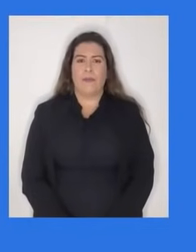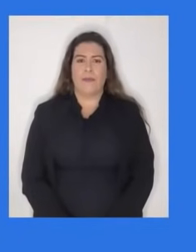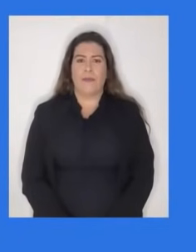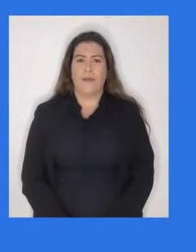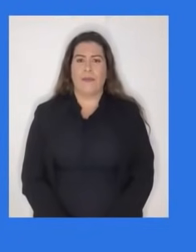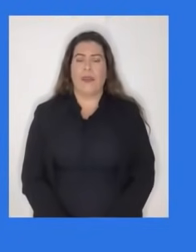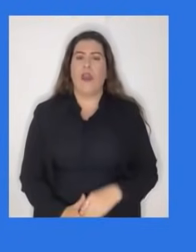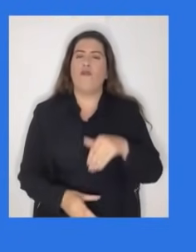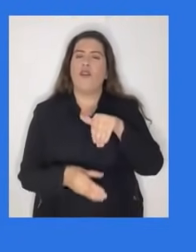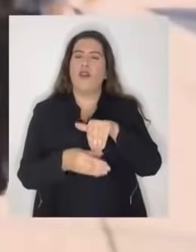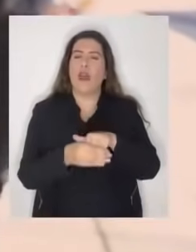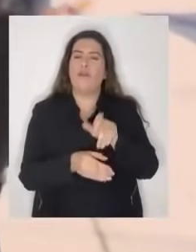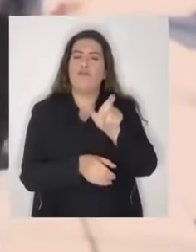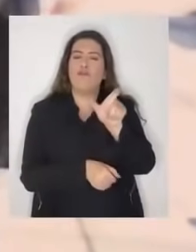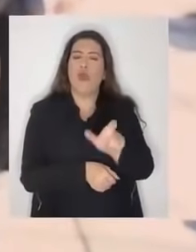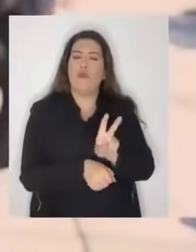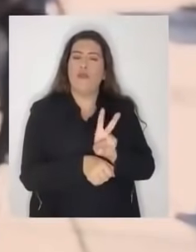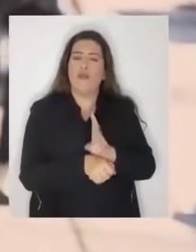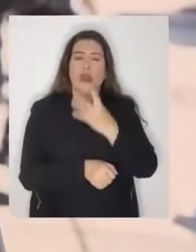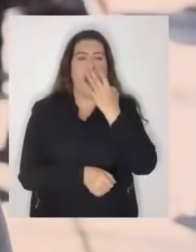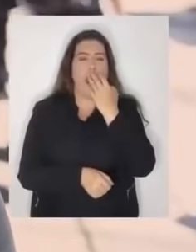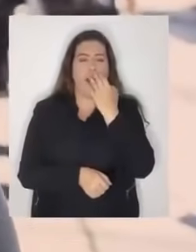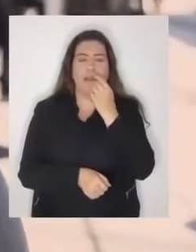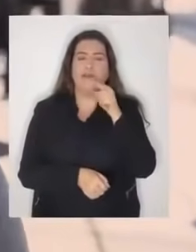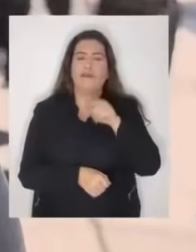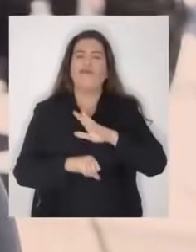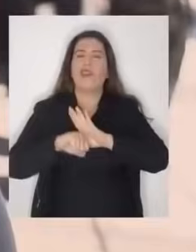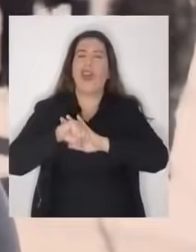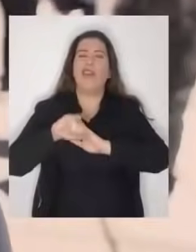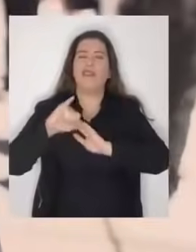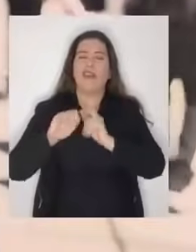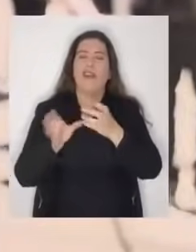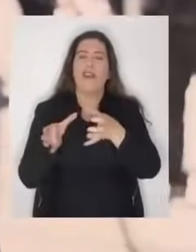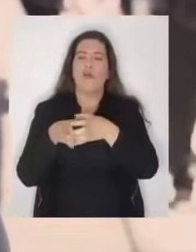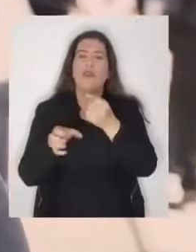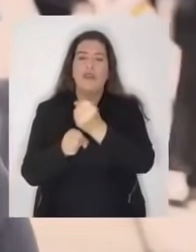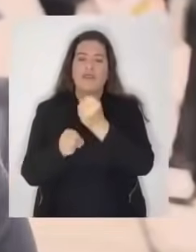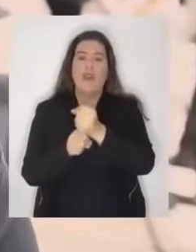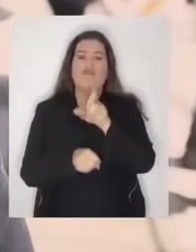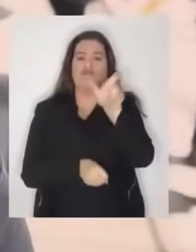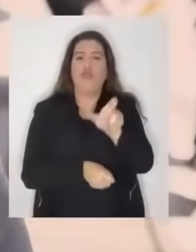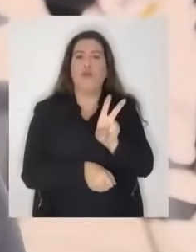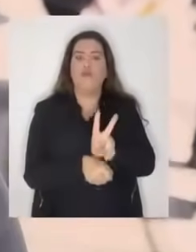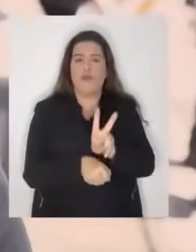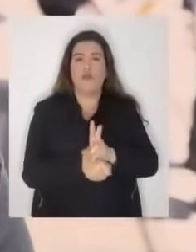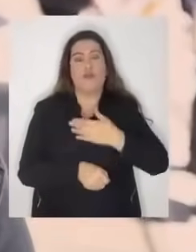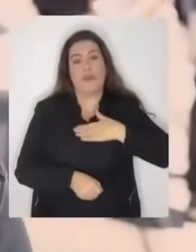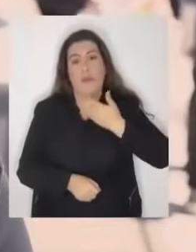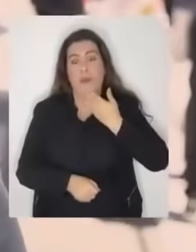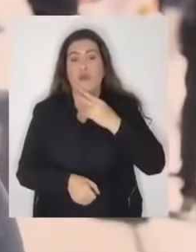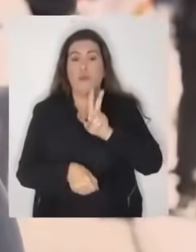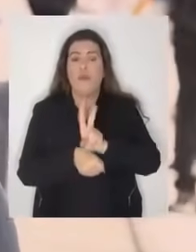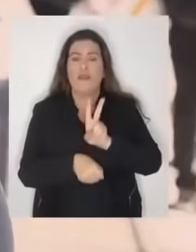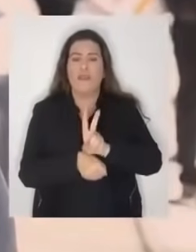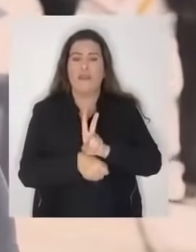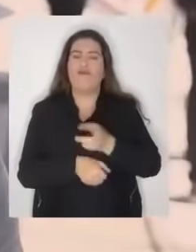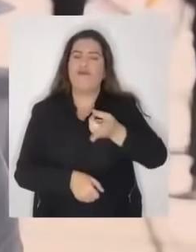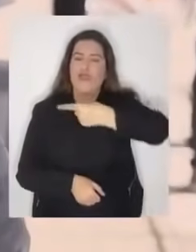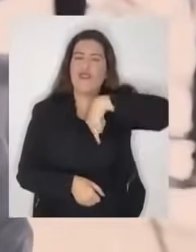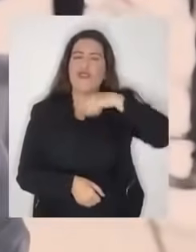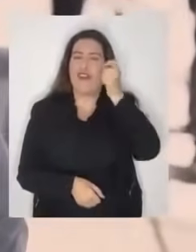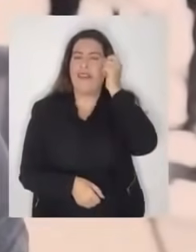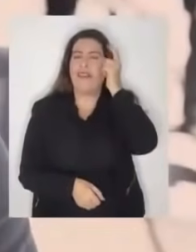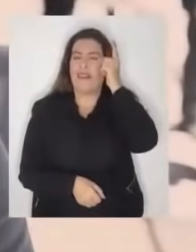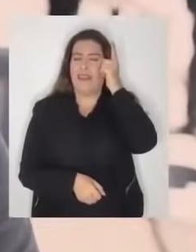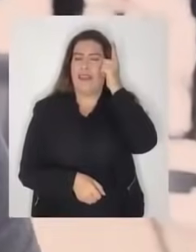Votar por el profe Arté es votar por una alternativa de izquierda, de clase trabajadora. Él es profe, yo también soy profe, y los profes entendemos que